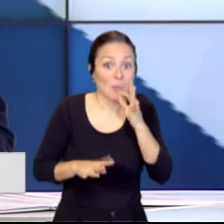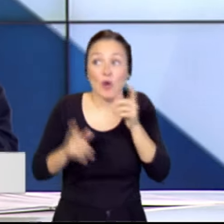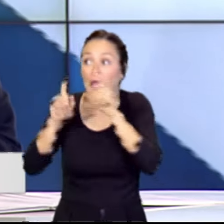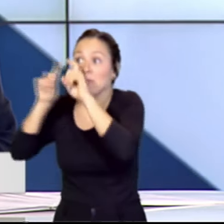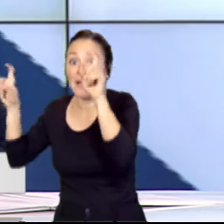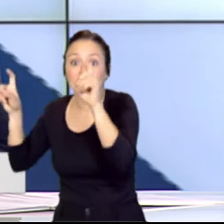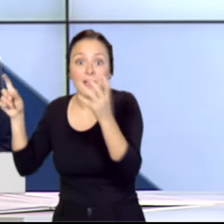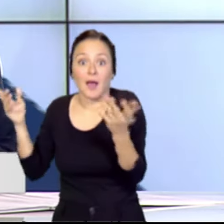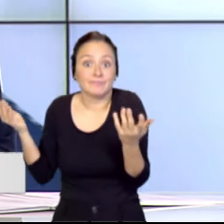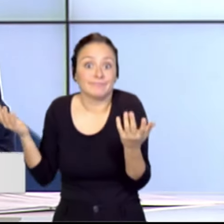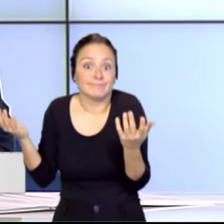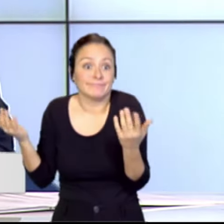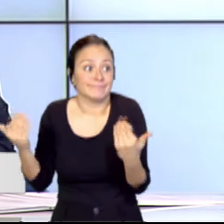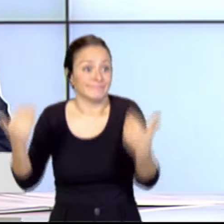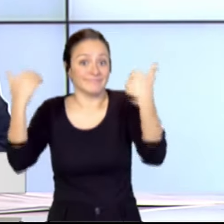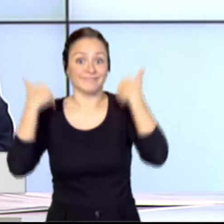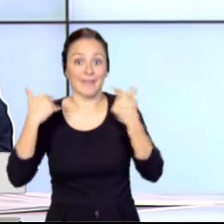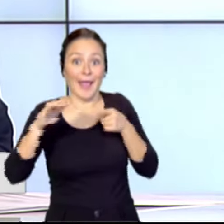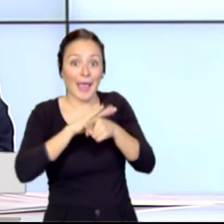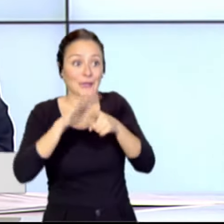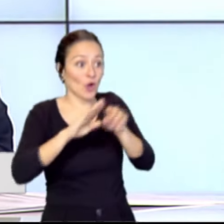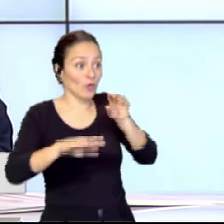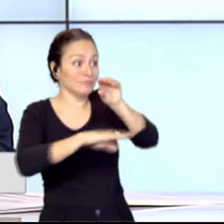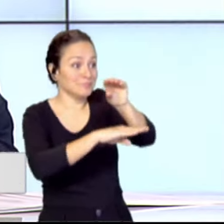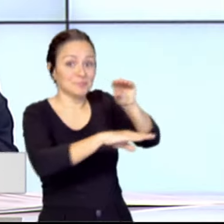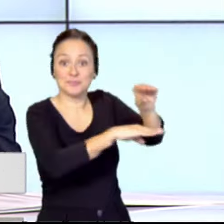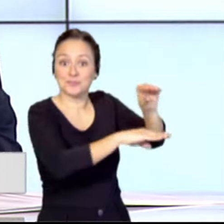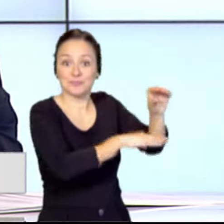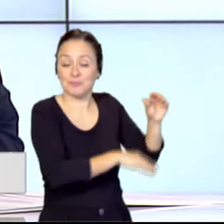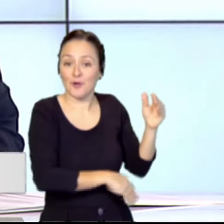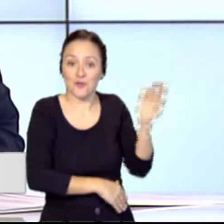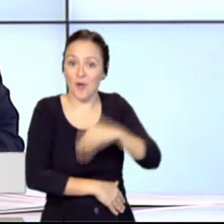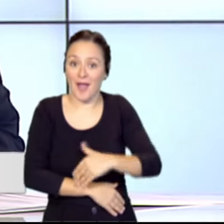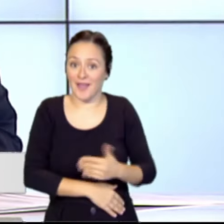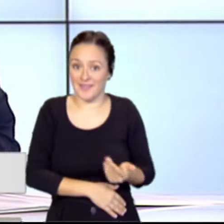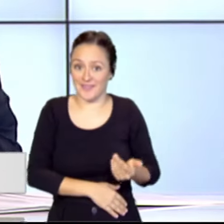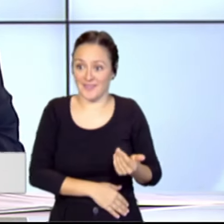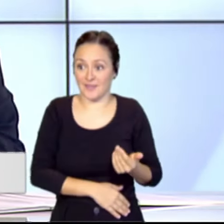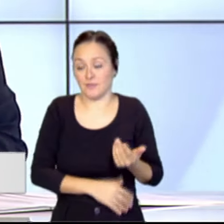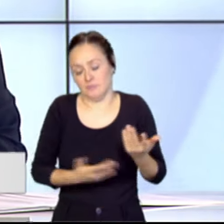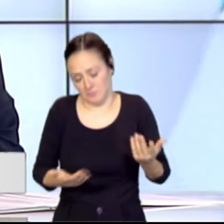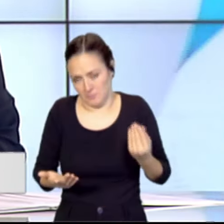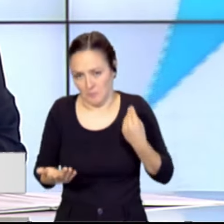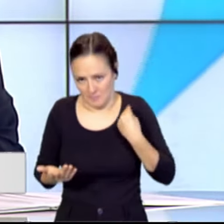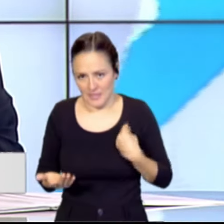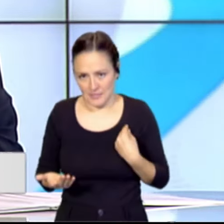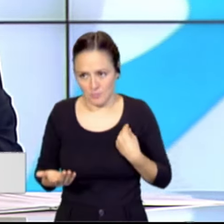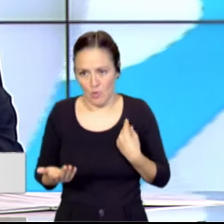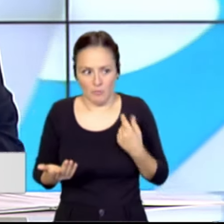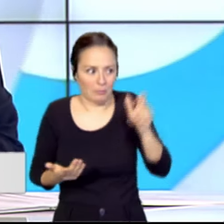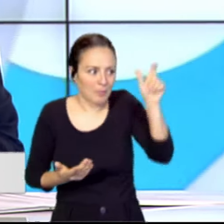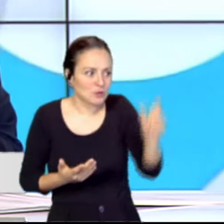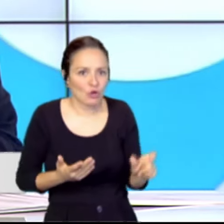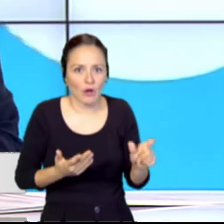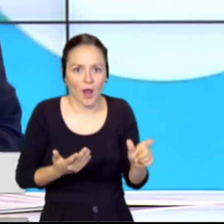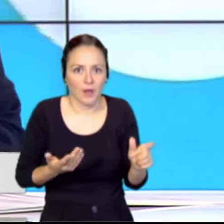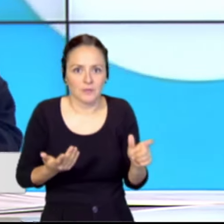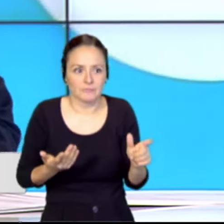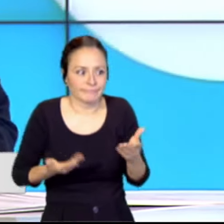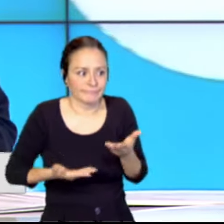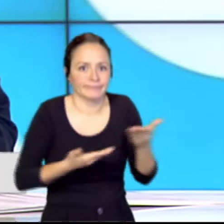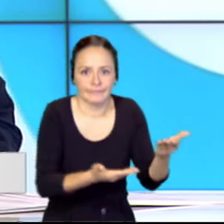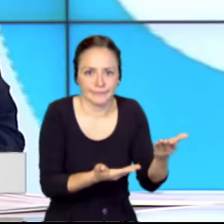eh que pueda llevar a cabo esas prestaciones en en el en el entorno Donde está esa persona claro esas